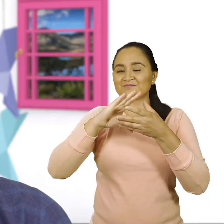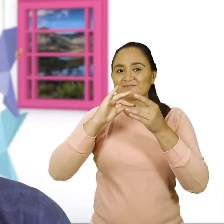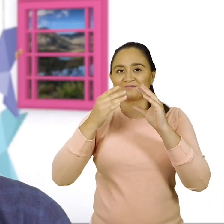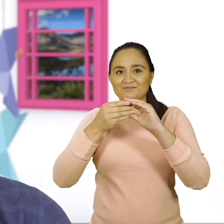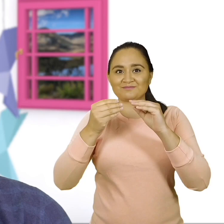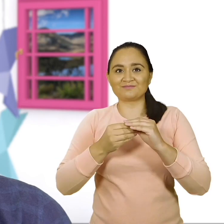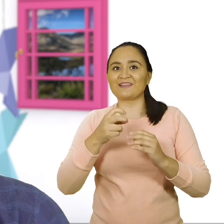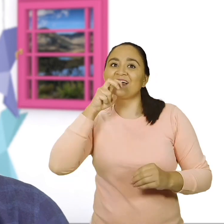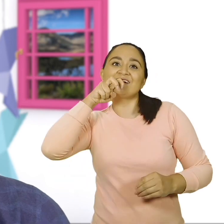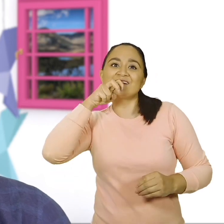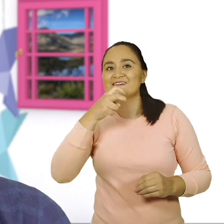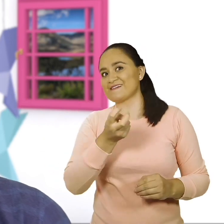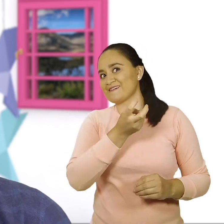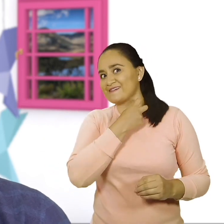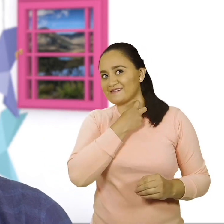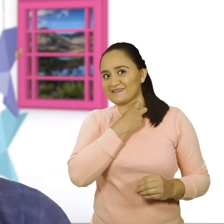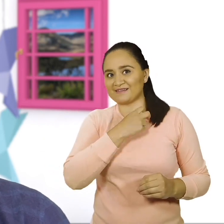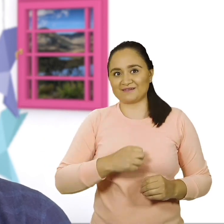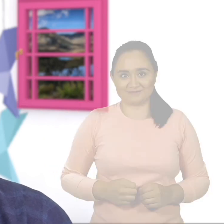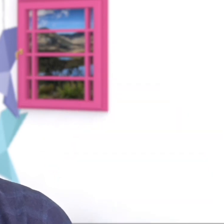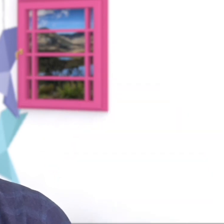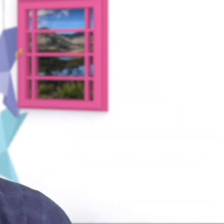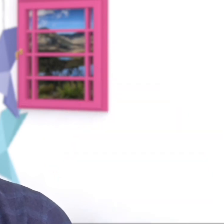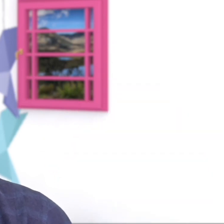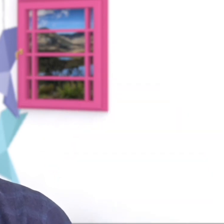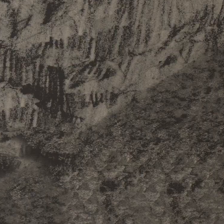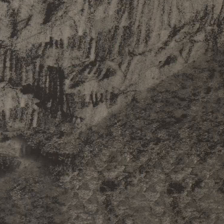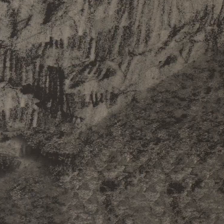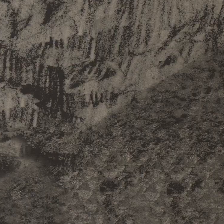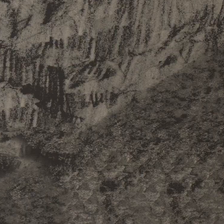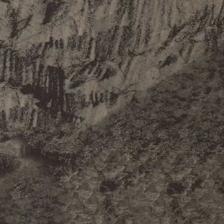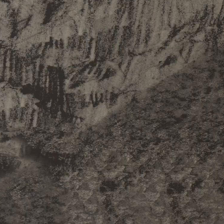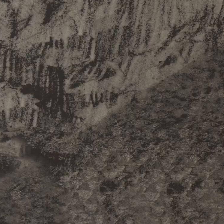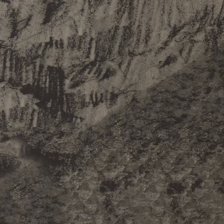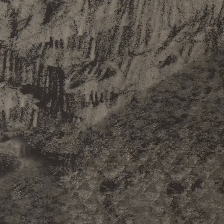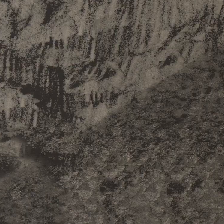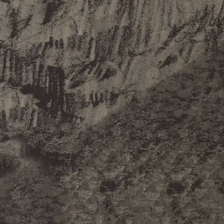las ilustraciones que vas a ver son del gran ilustrador Pablo Lara.